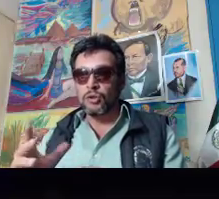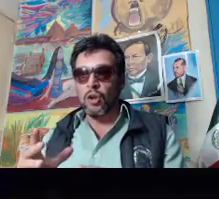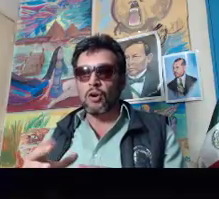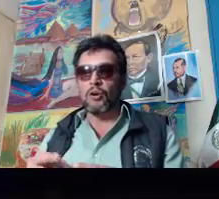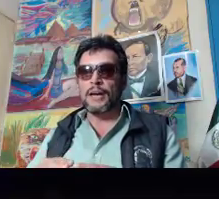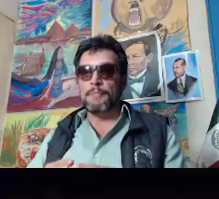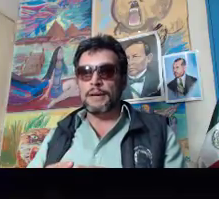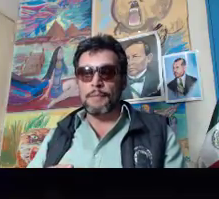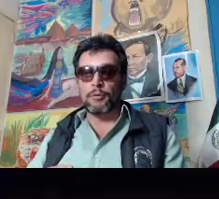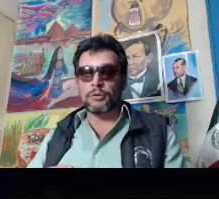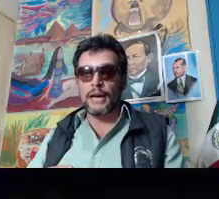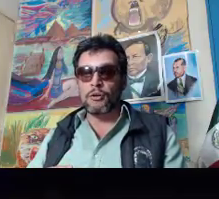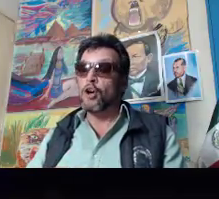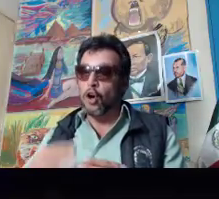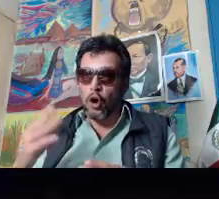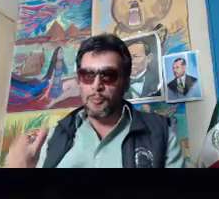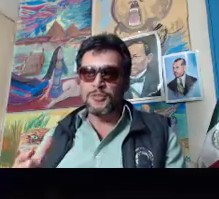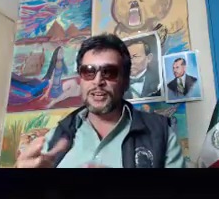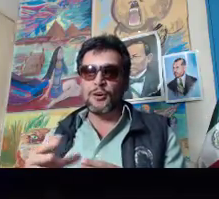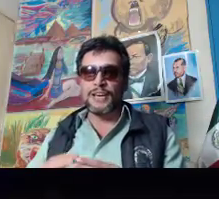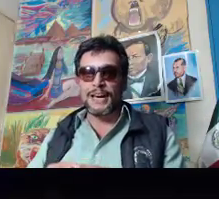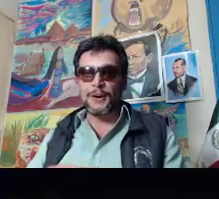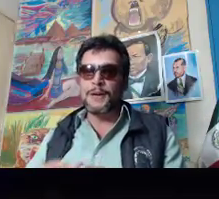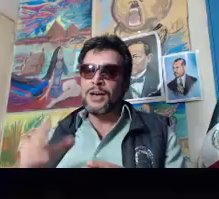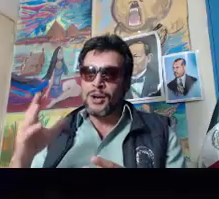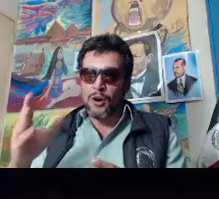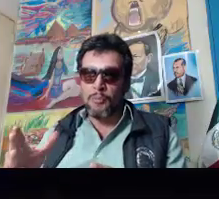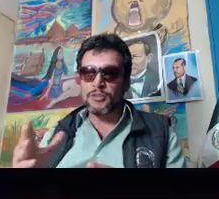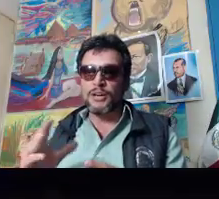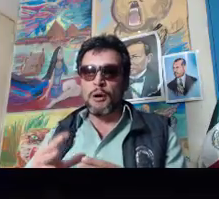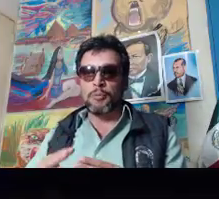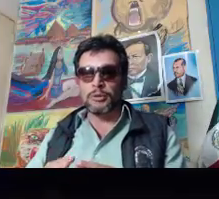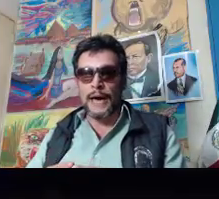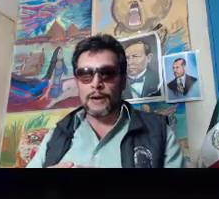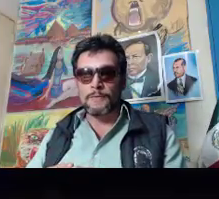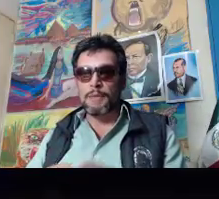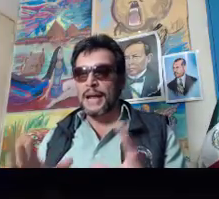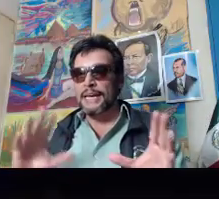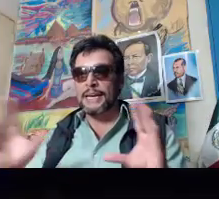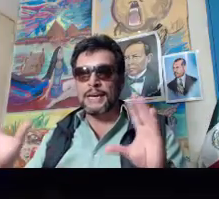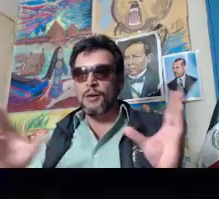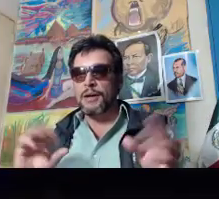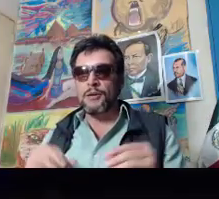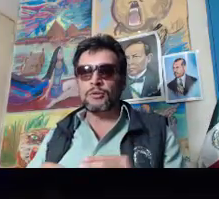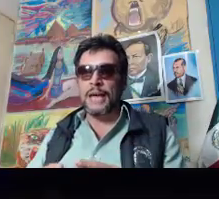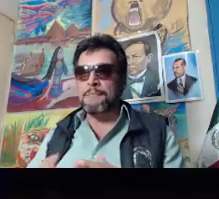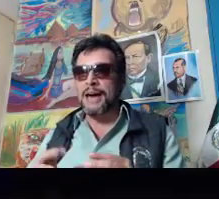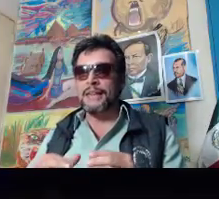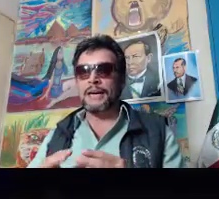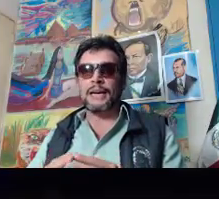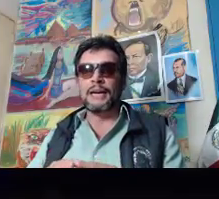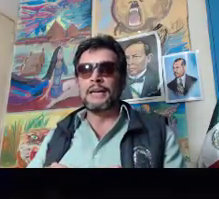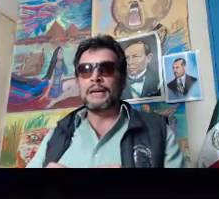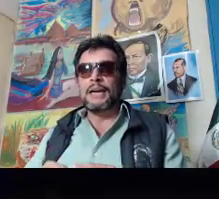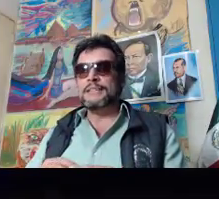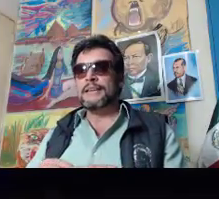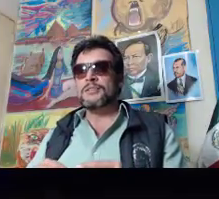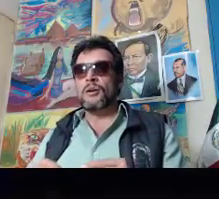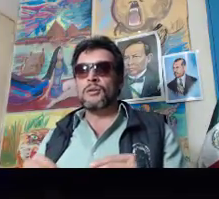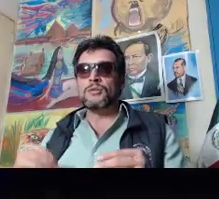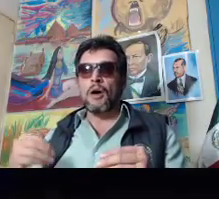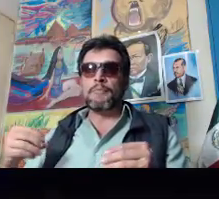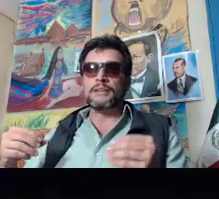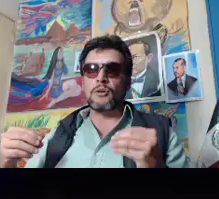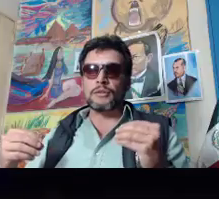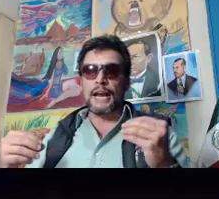dijeron, todo lo que le apuntaron, cómo se lo dijeron, cómo se lo apuntaron. Para que aquí no haya un tema de que es